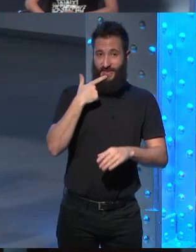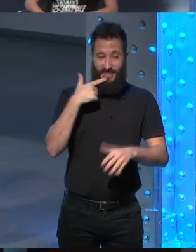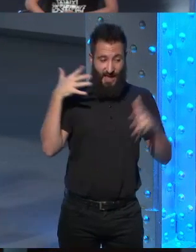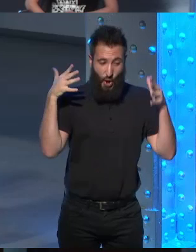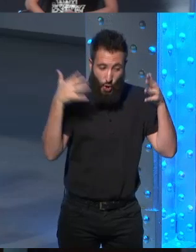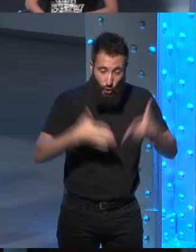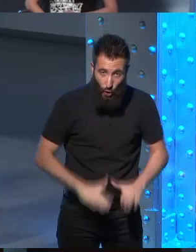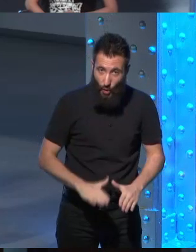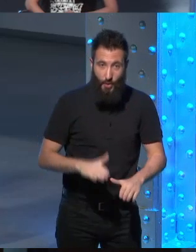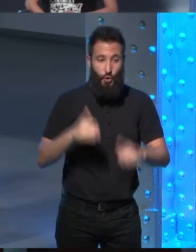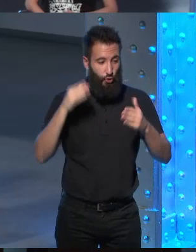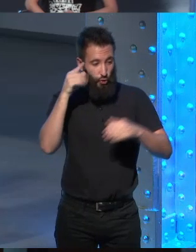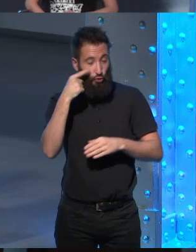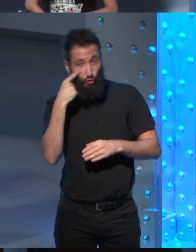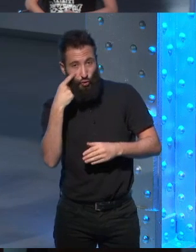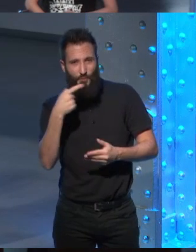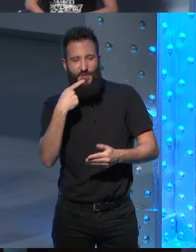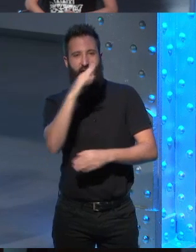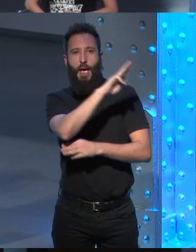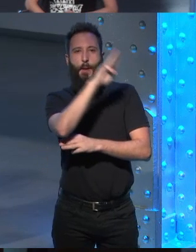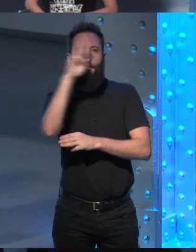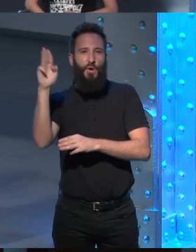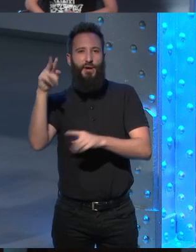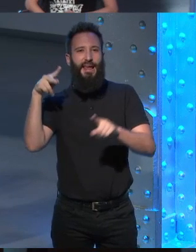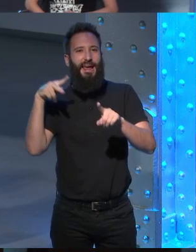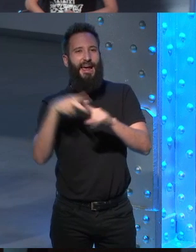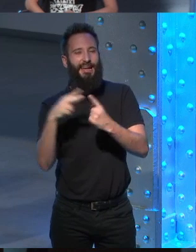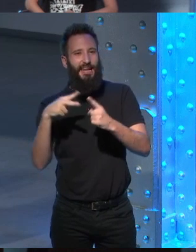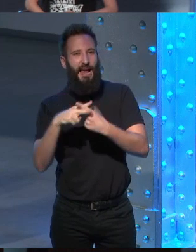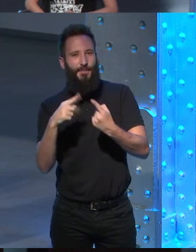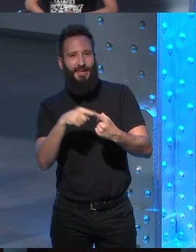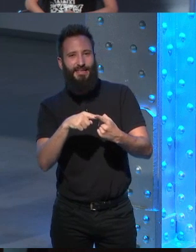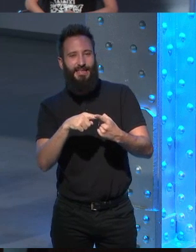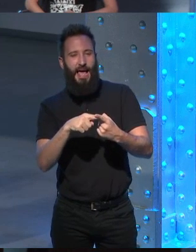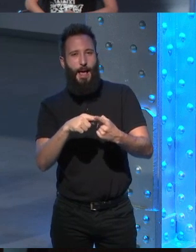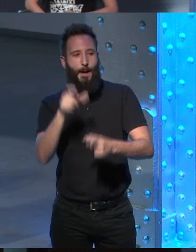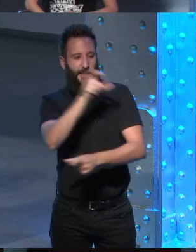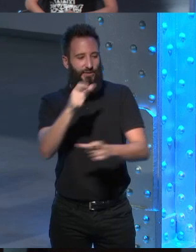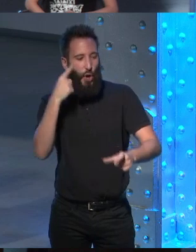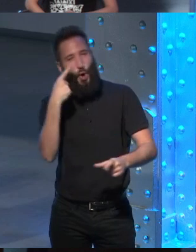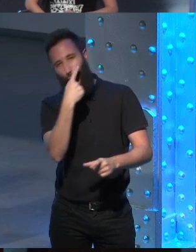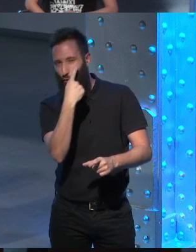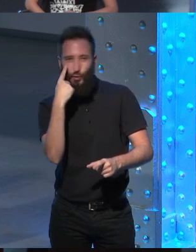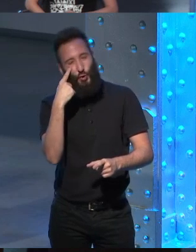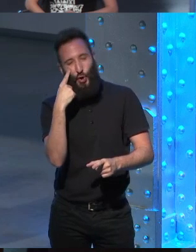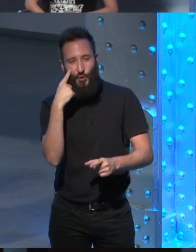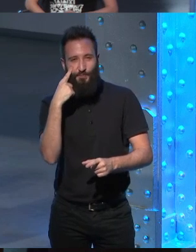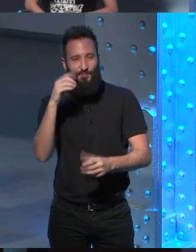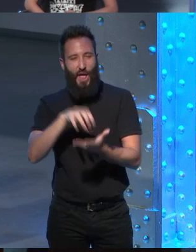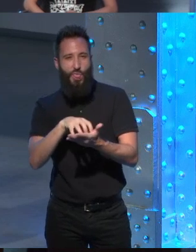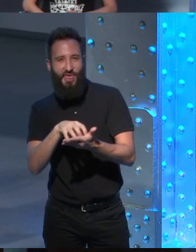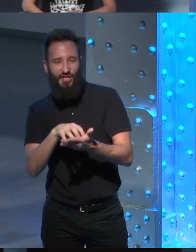la herramienta del consultor indeciso. O sea, del que no sabe qué